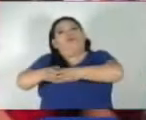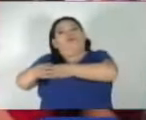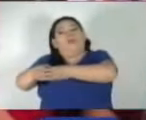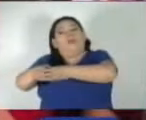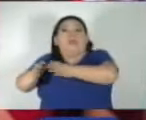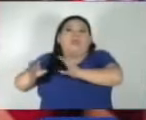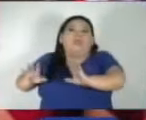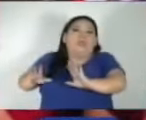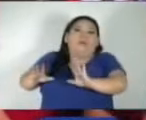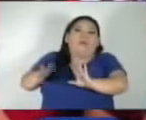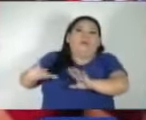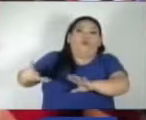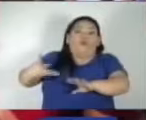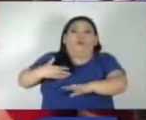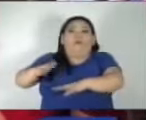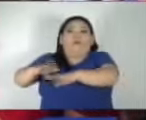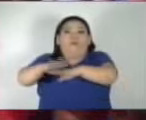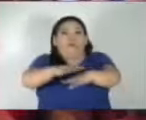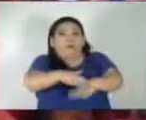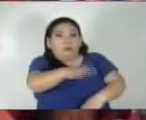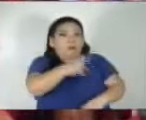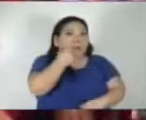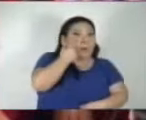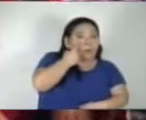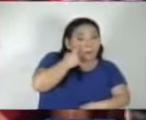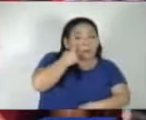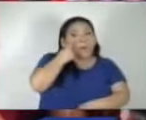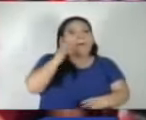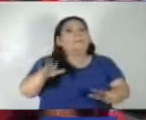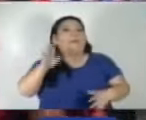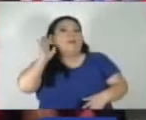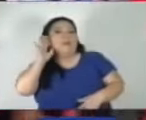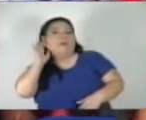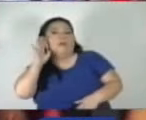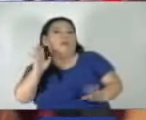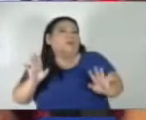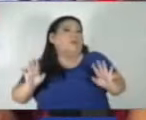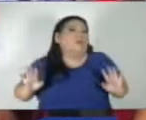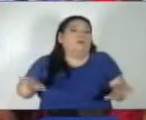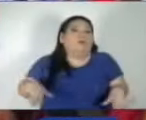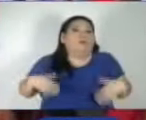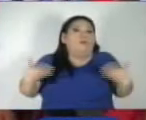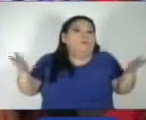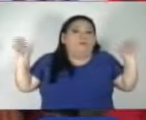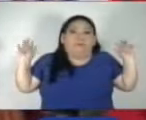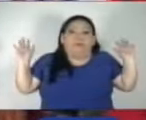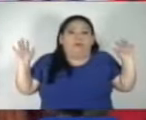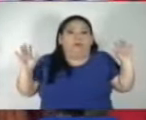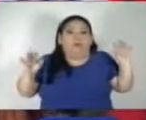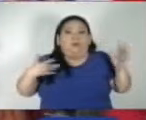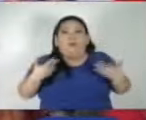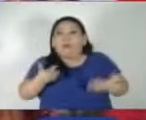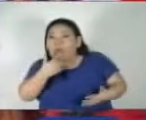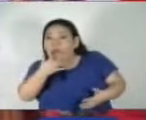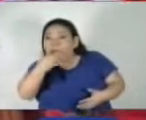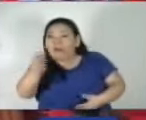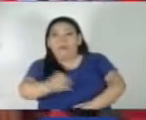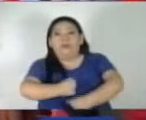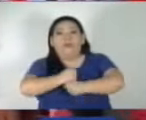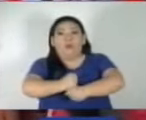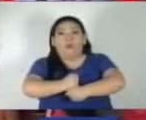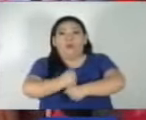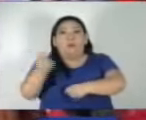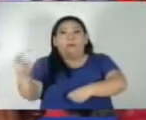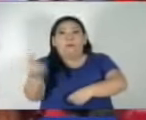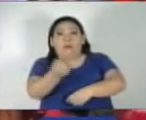equipo nuestro que está acá y los que vamos a convocar para la vigilancia, tomando en cuenta que todavía no tenemos nada